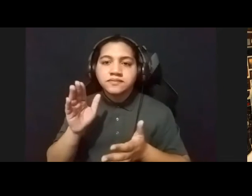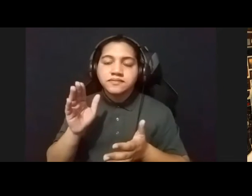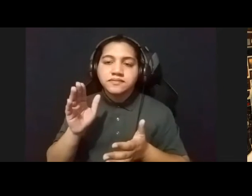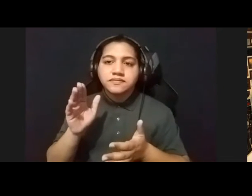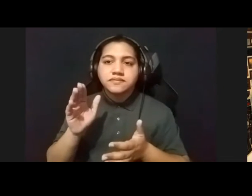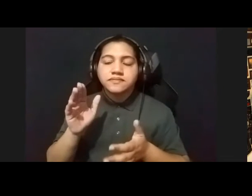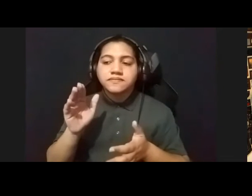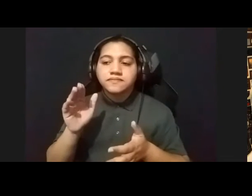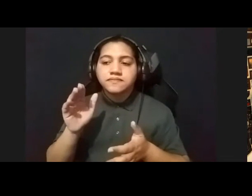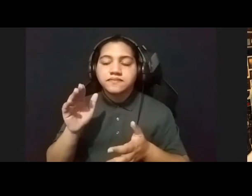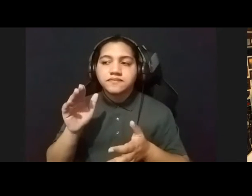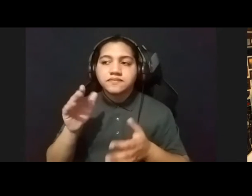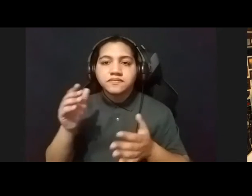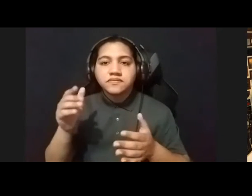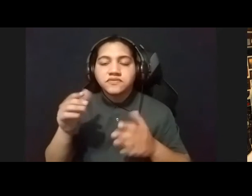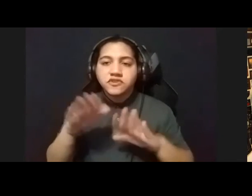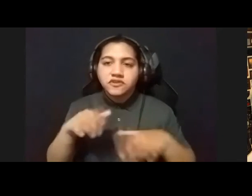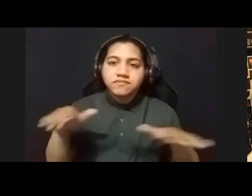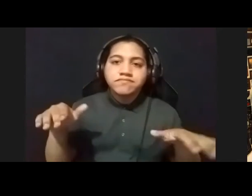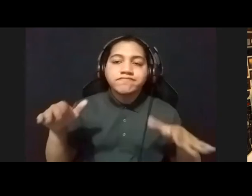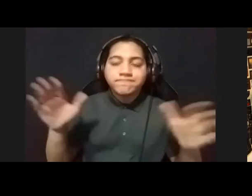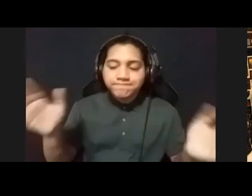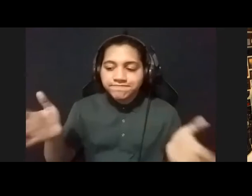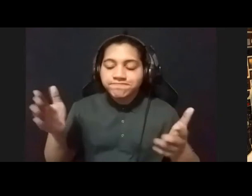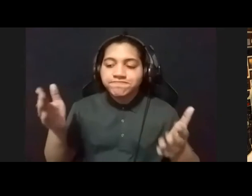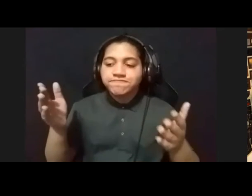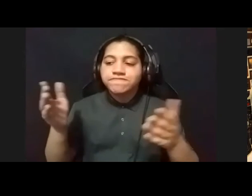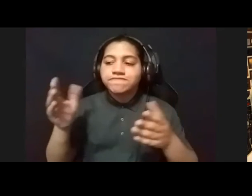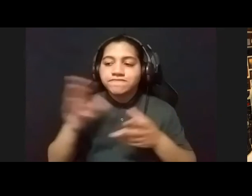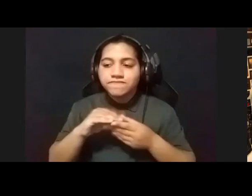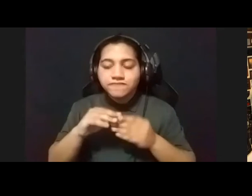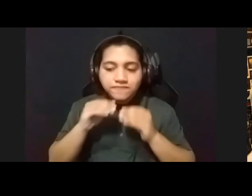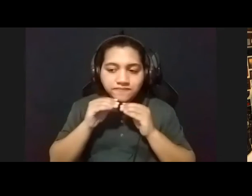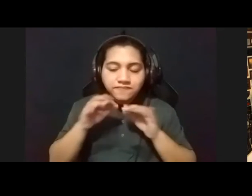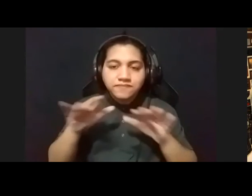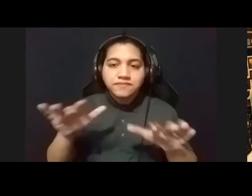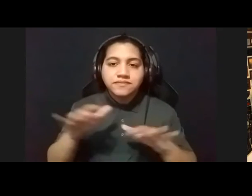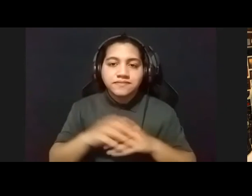y sobre todo a las nuevas generaciones tenemos que animarlos a contar oralmente.